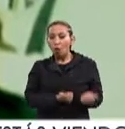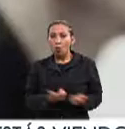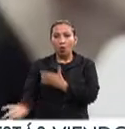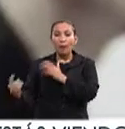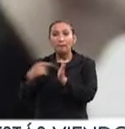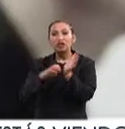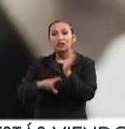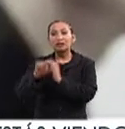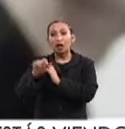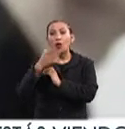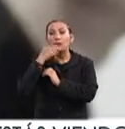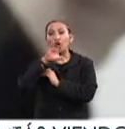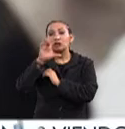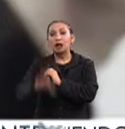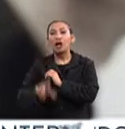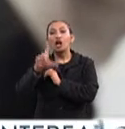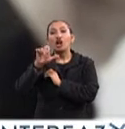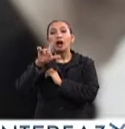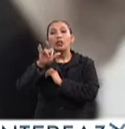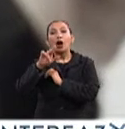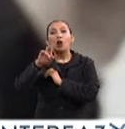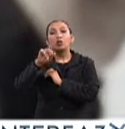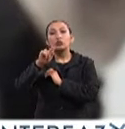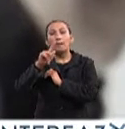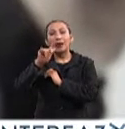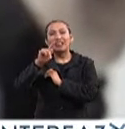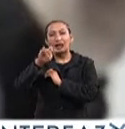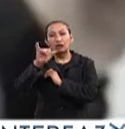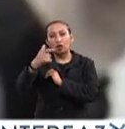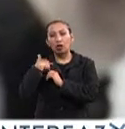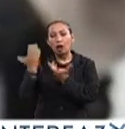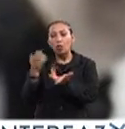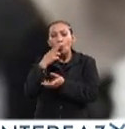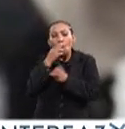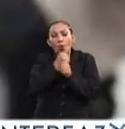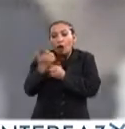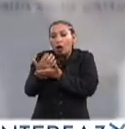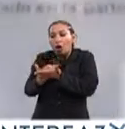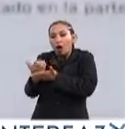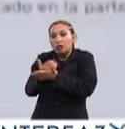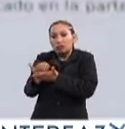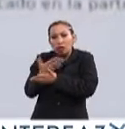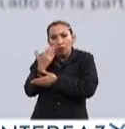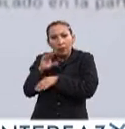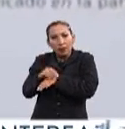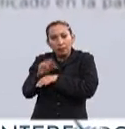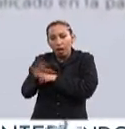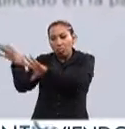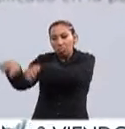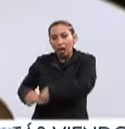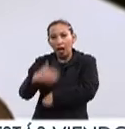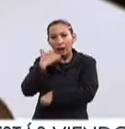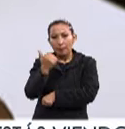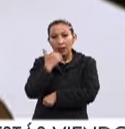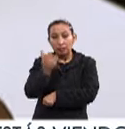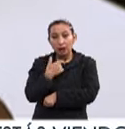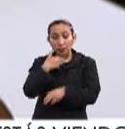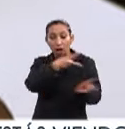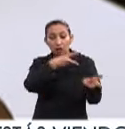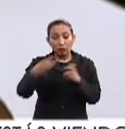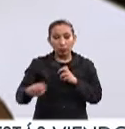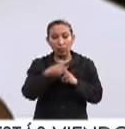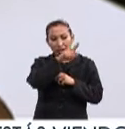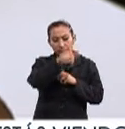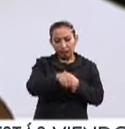años 70 por el costarricense Leonardo August Patterson, que atesoraba una colección ilegal incautada en Alemania. El robo se